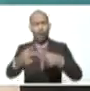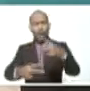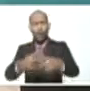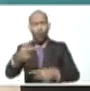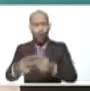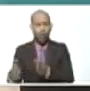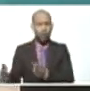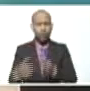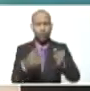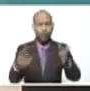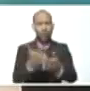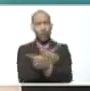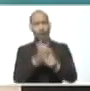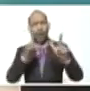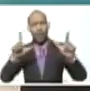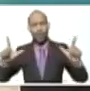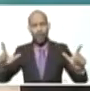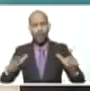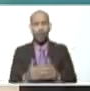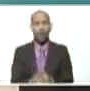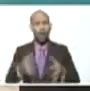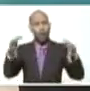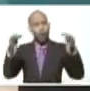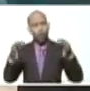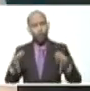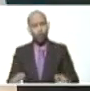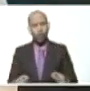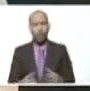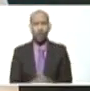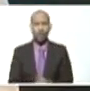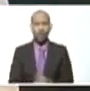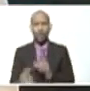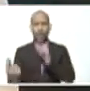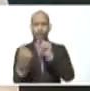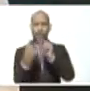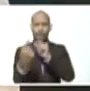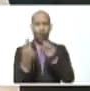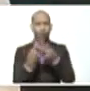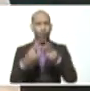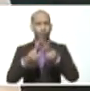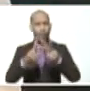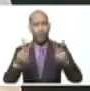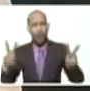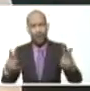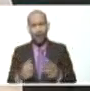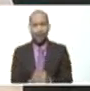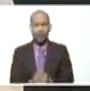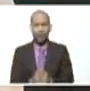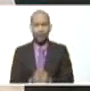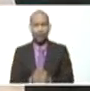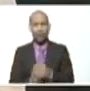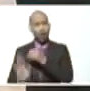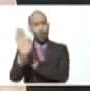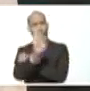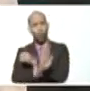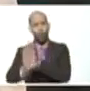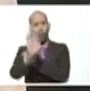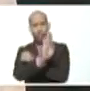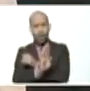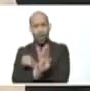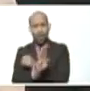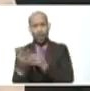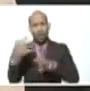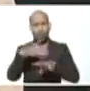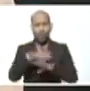por caminos de libertad, justicia, diálogo y paz, protegida por la intercesión